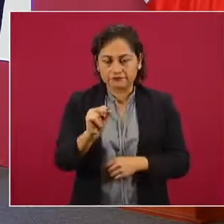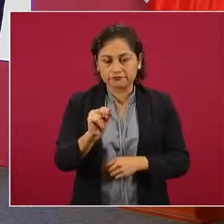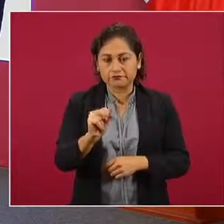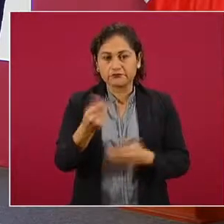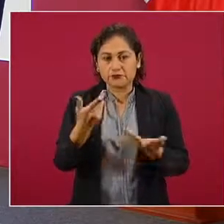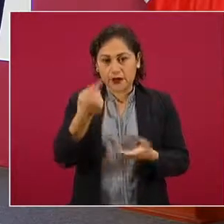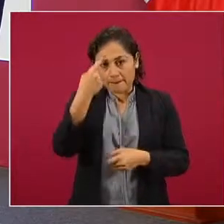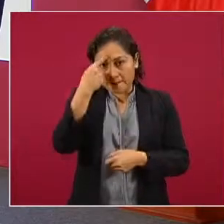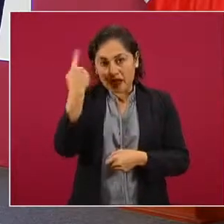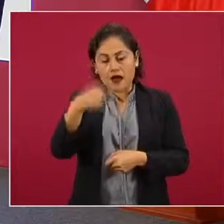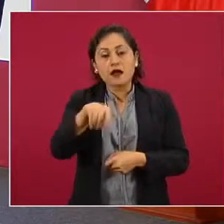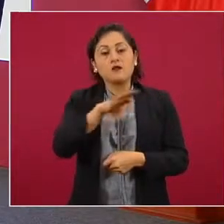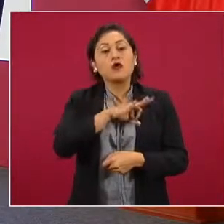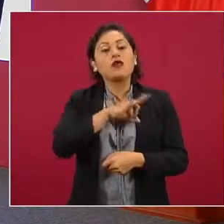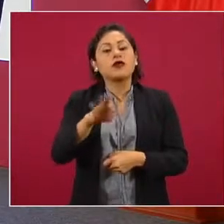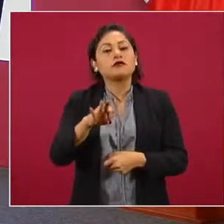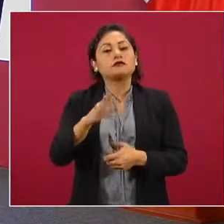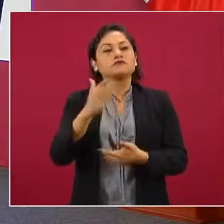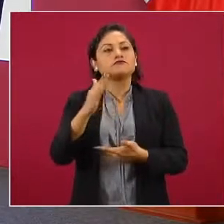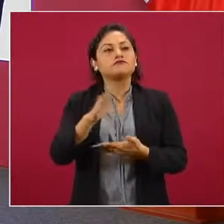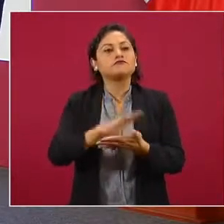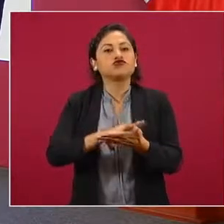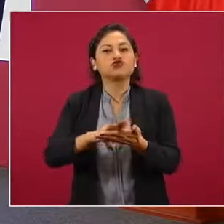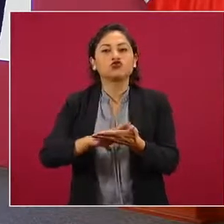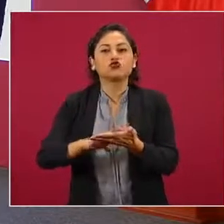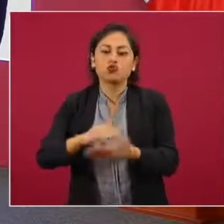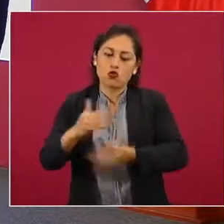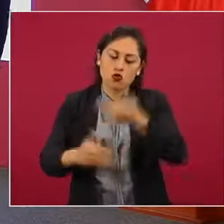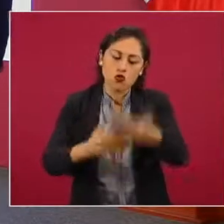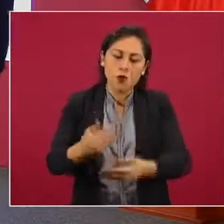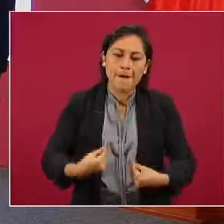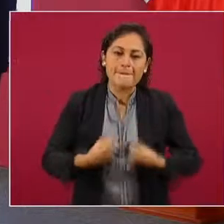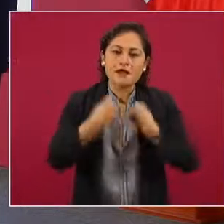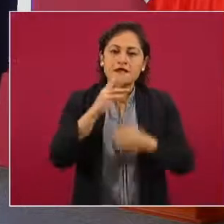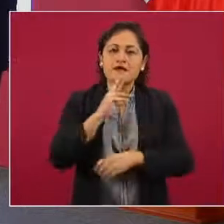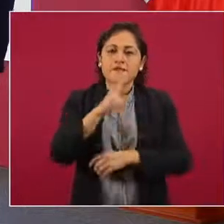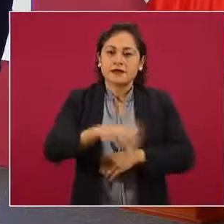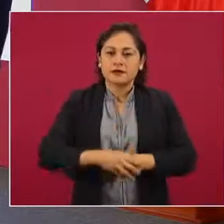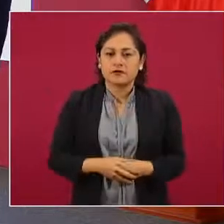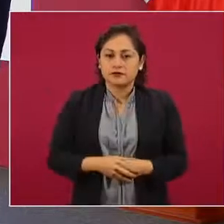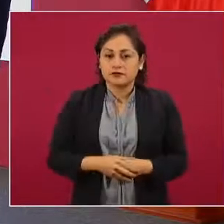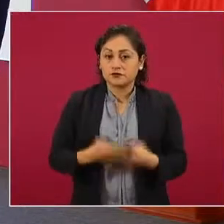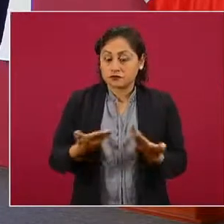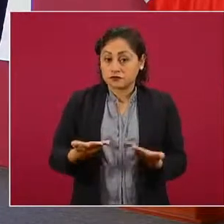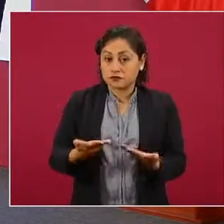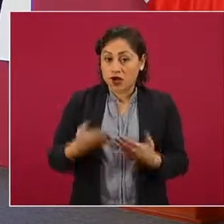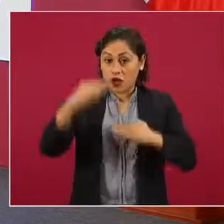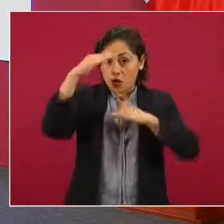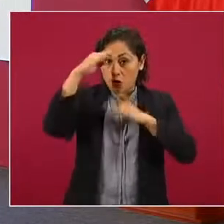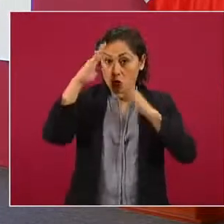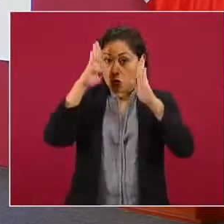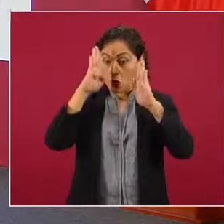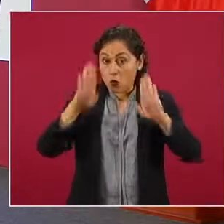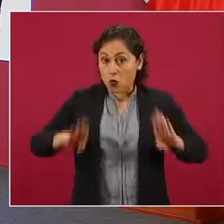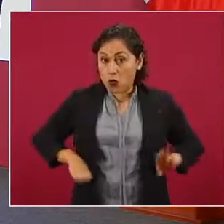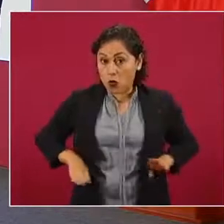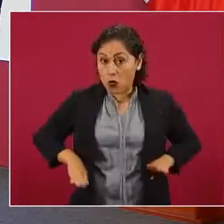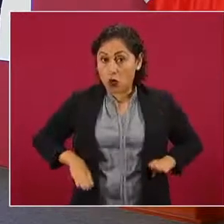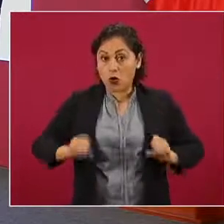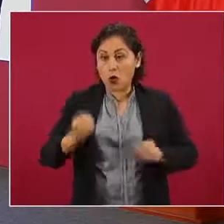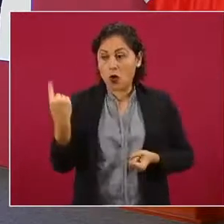acción inmoral. Para el conservadurismo y el autoritarismo, las